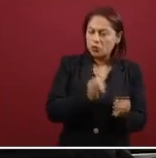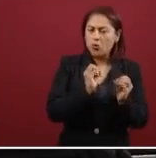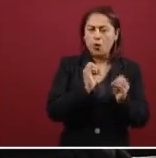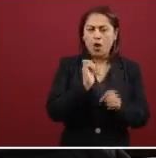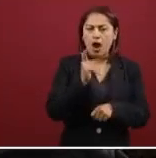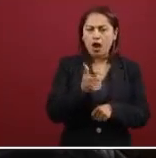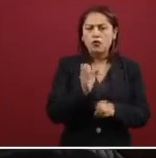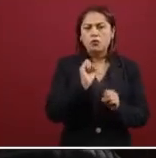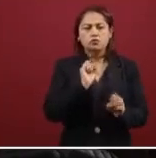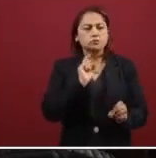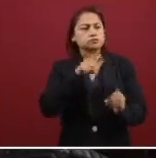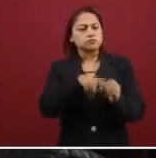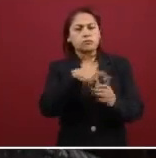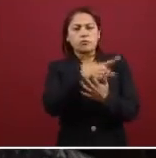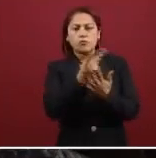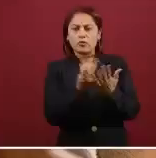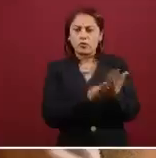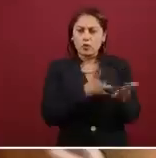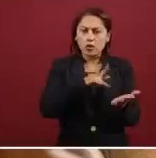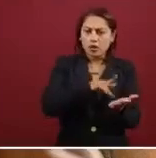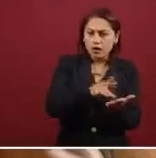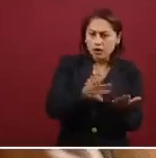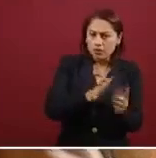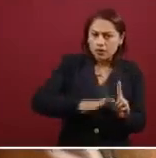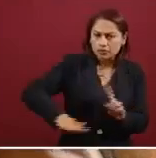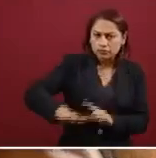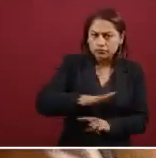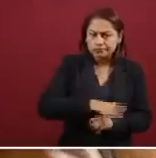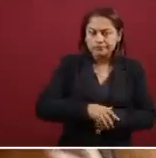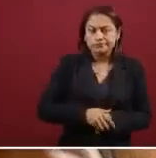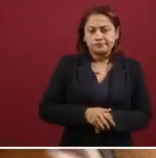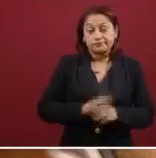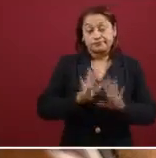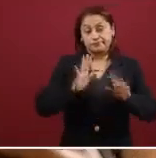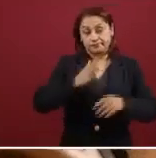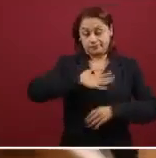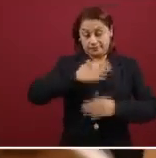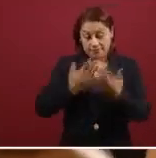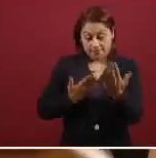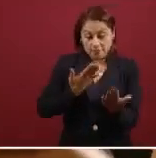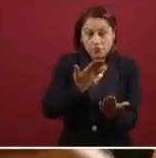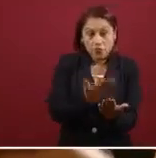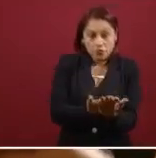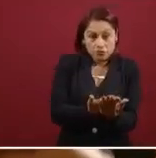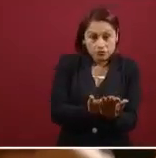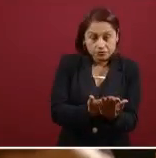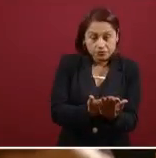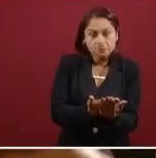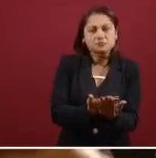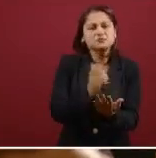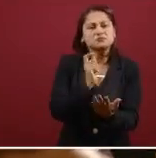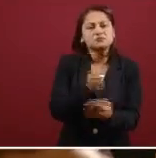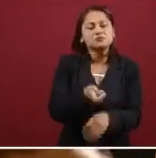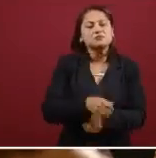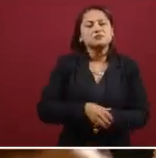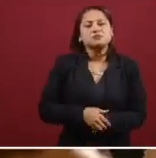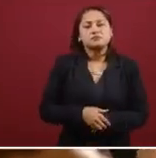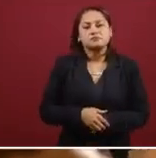social. Mi propuesta es la siguiente, señor presidente. A veces